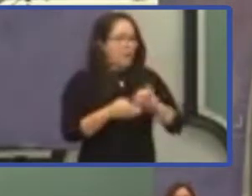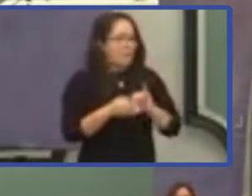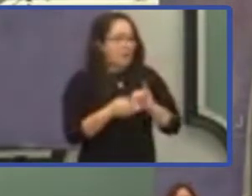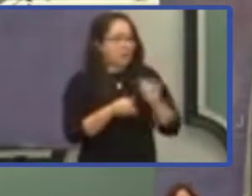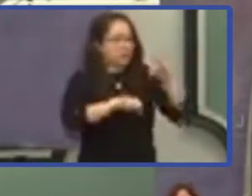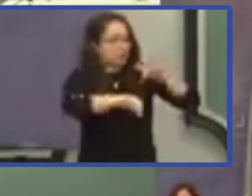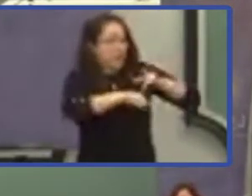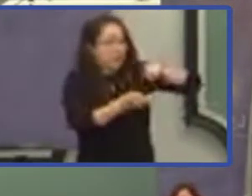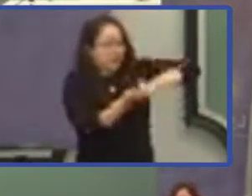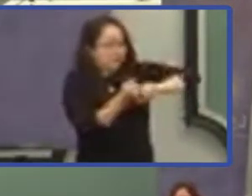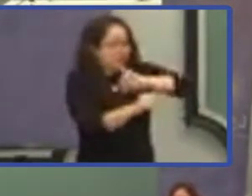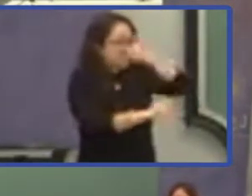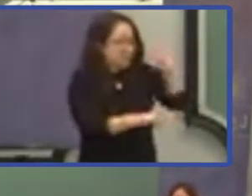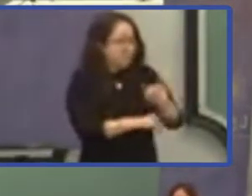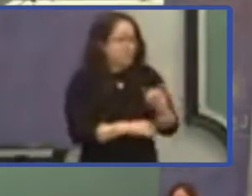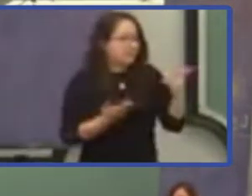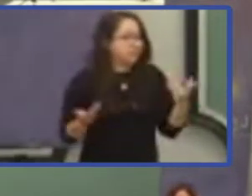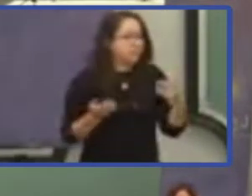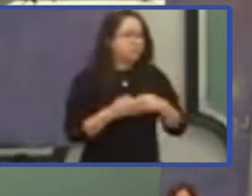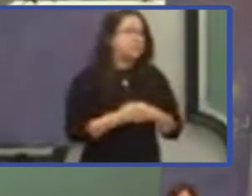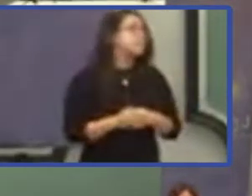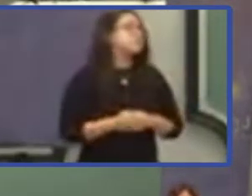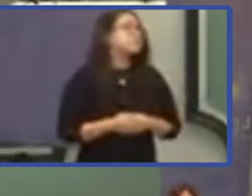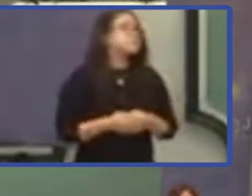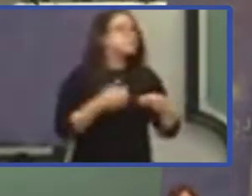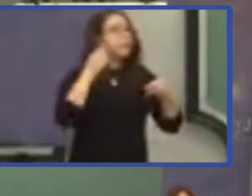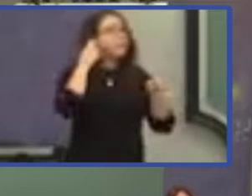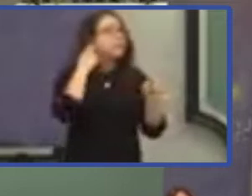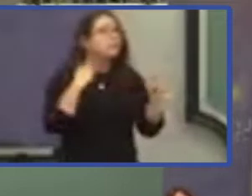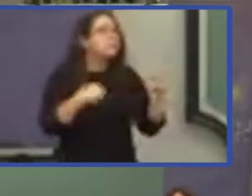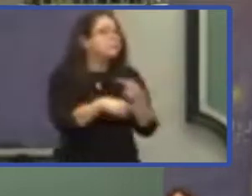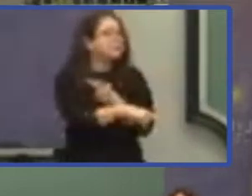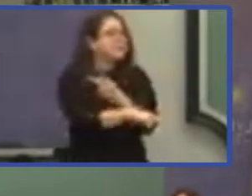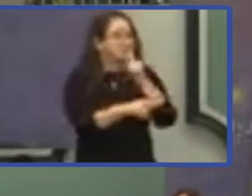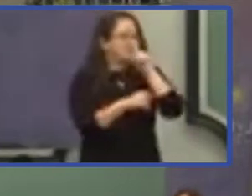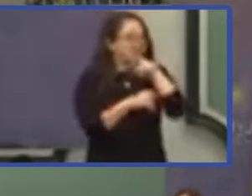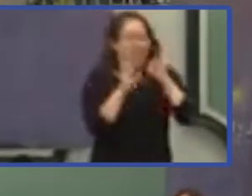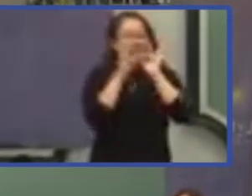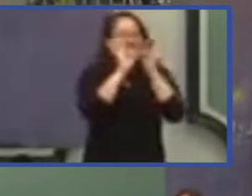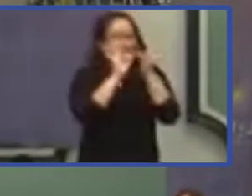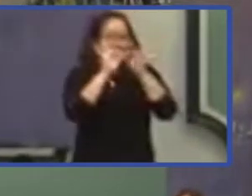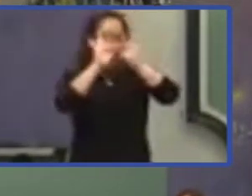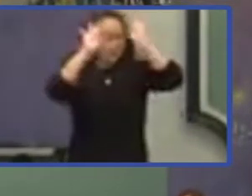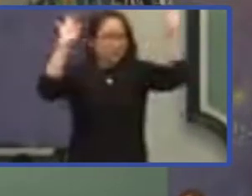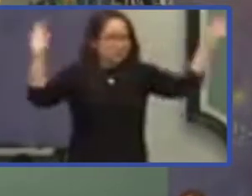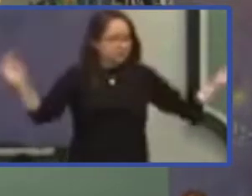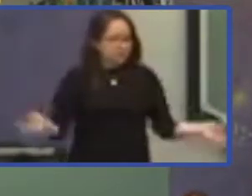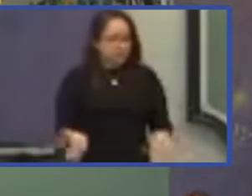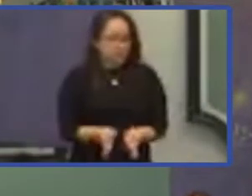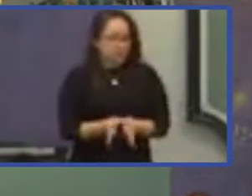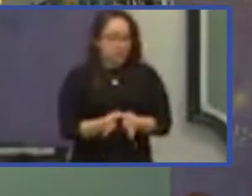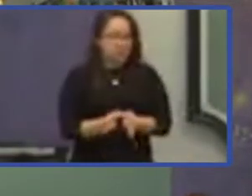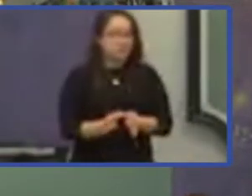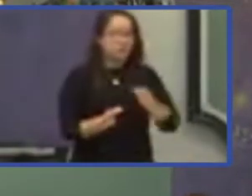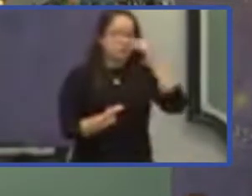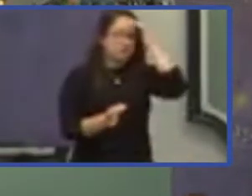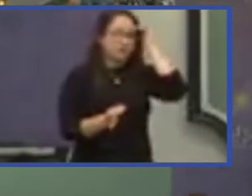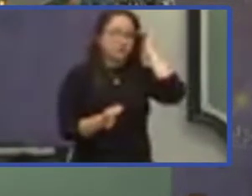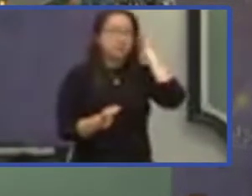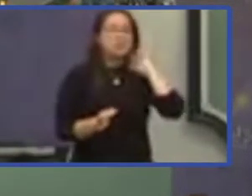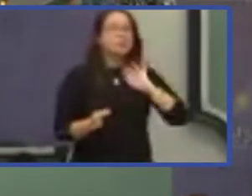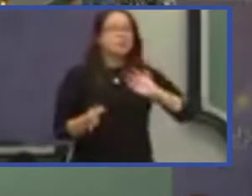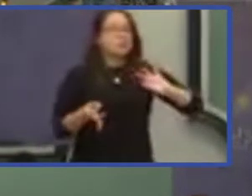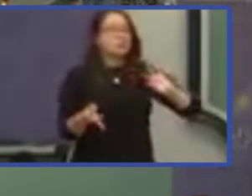pero ¿qué pasa si toman su cinta la misma cinta con la que hicieron un círculo y la tuercen un